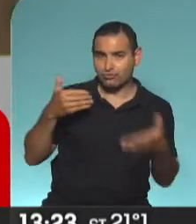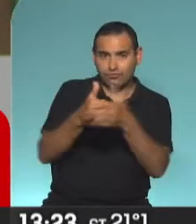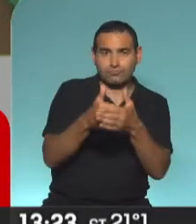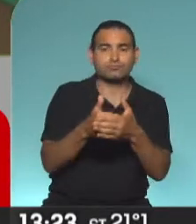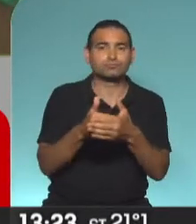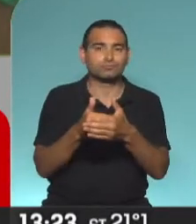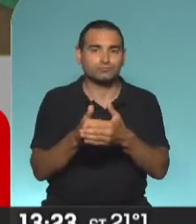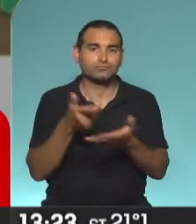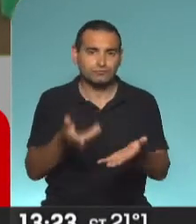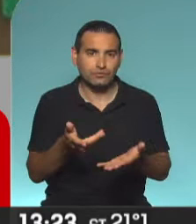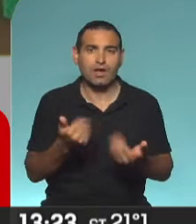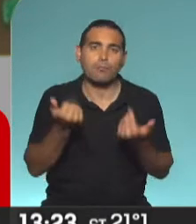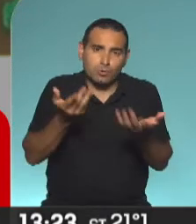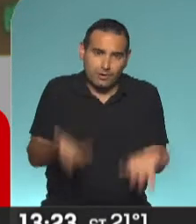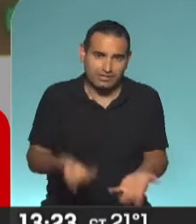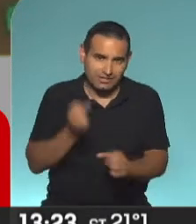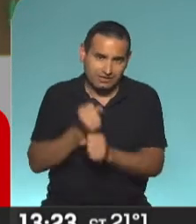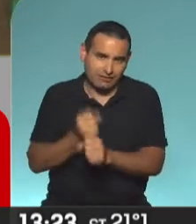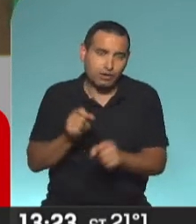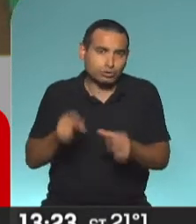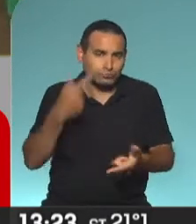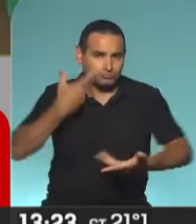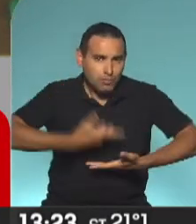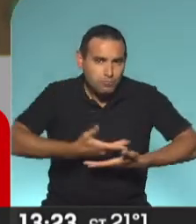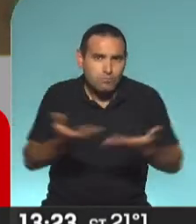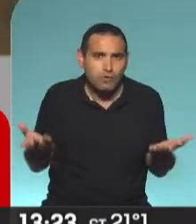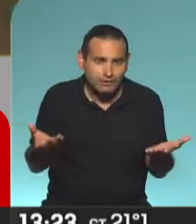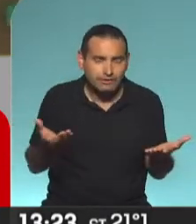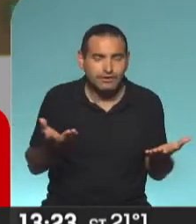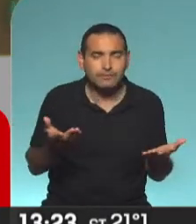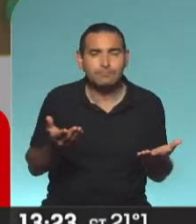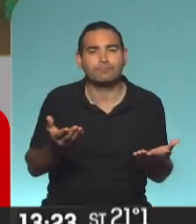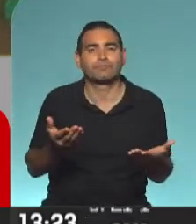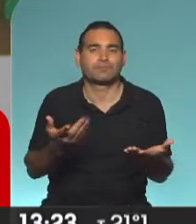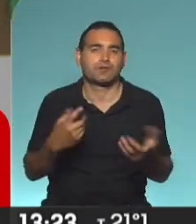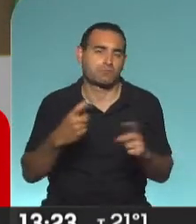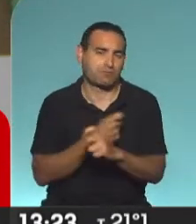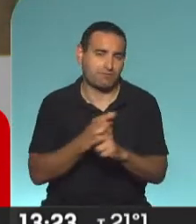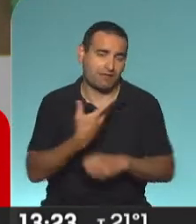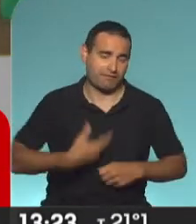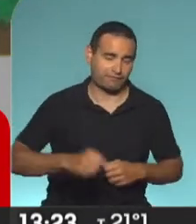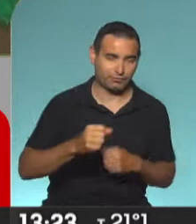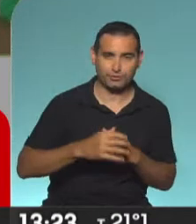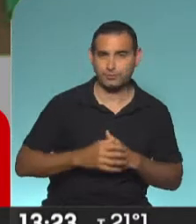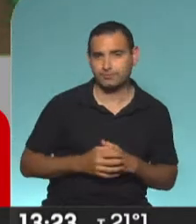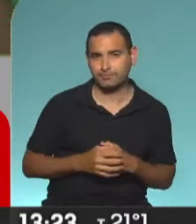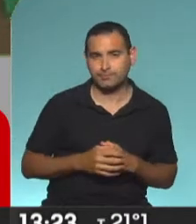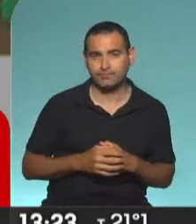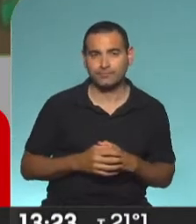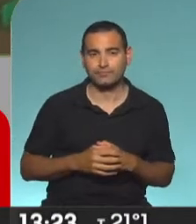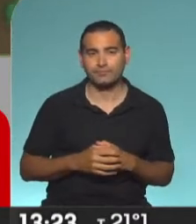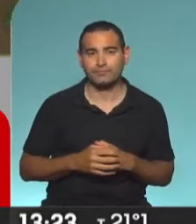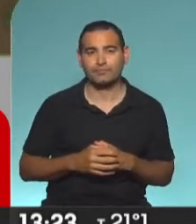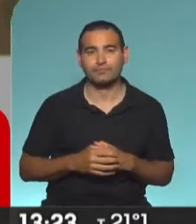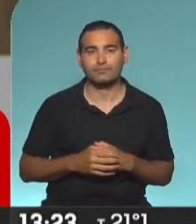vehículo, el del arte, para dar a conocer los detalles que tienen que ver con esta problemática. Decimos se celebró en el